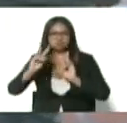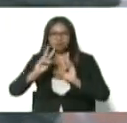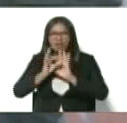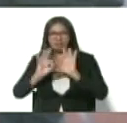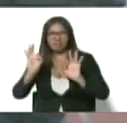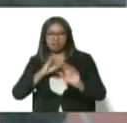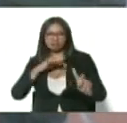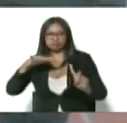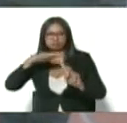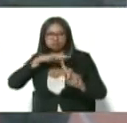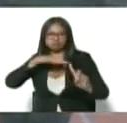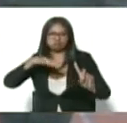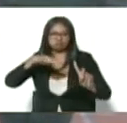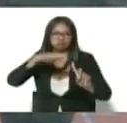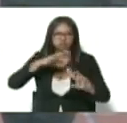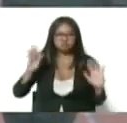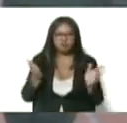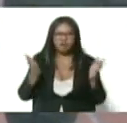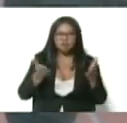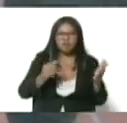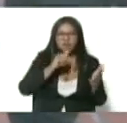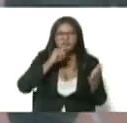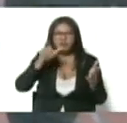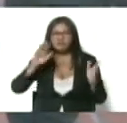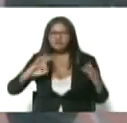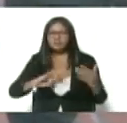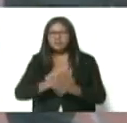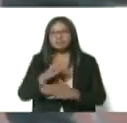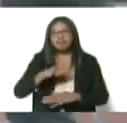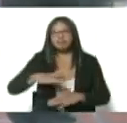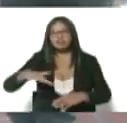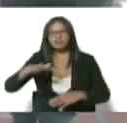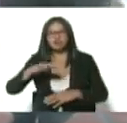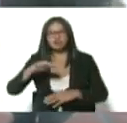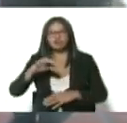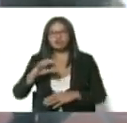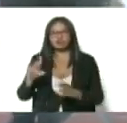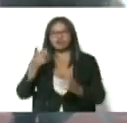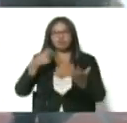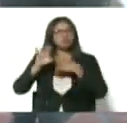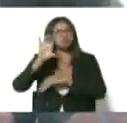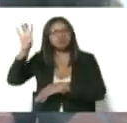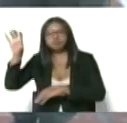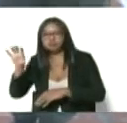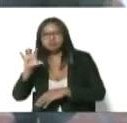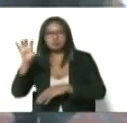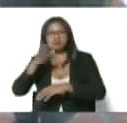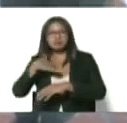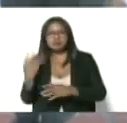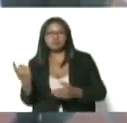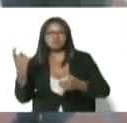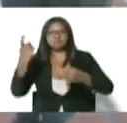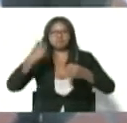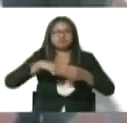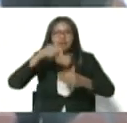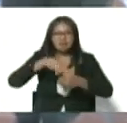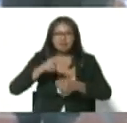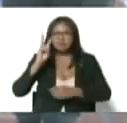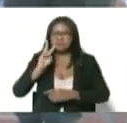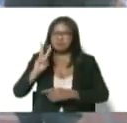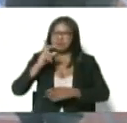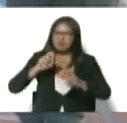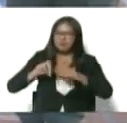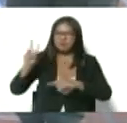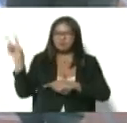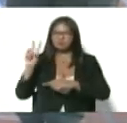flagelo promovido fundamentalmente desde el exterior y que ha querido siempre ver en venezuela un